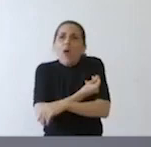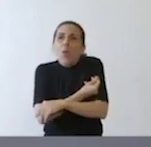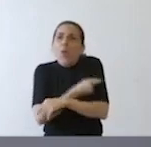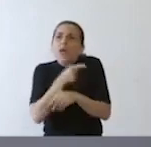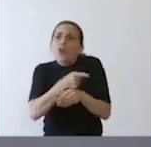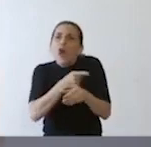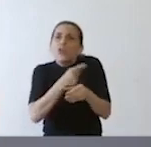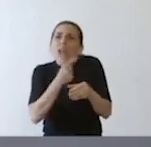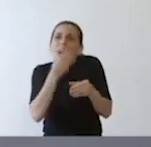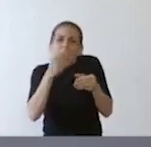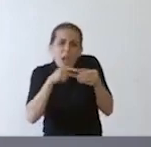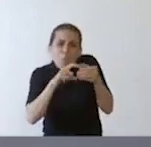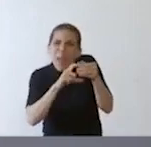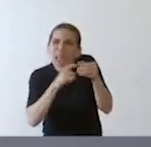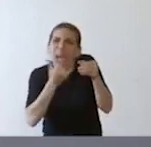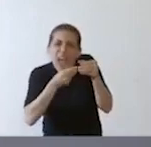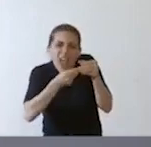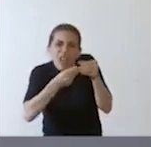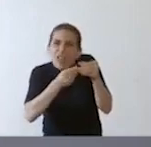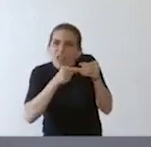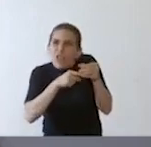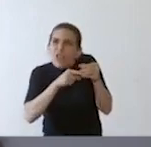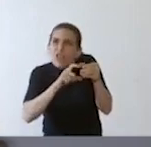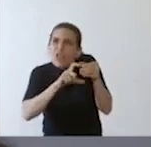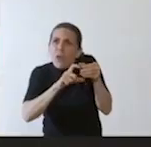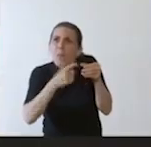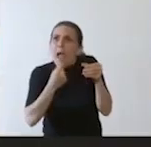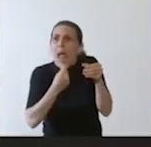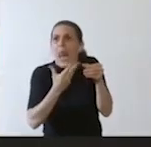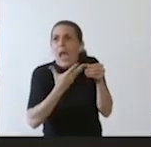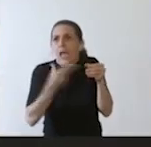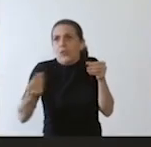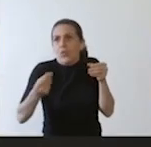antigripales, teniendo en cuenta este contexto.